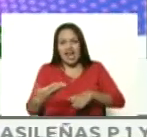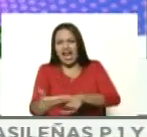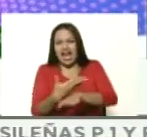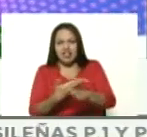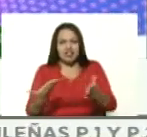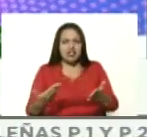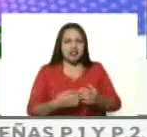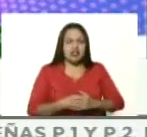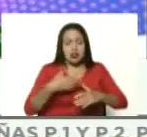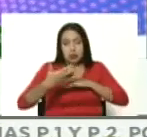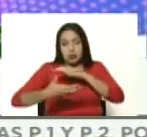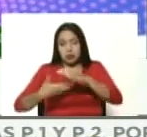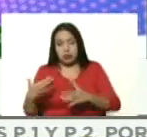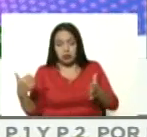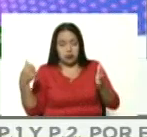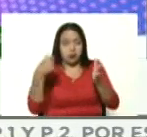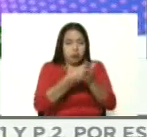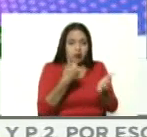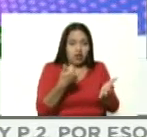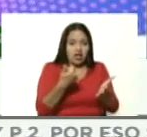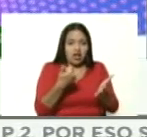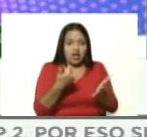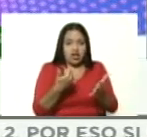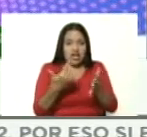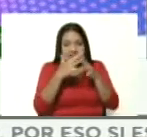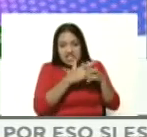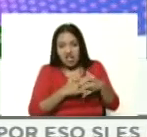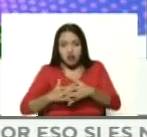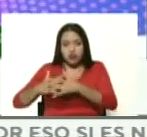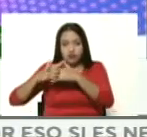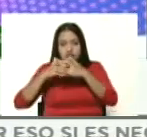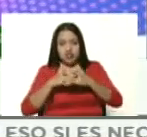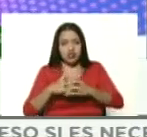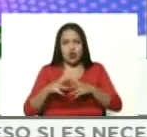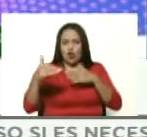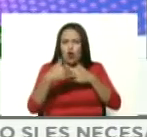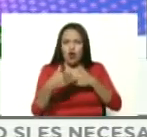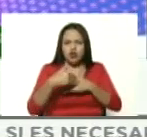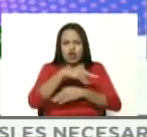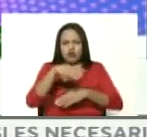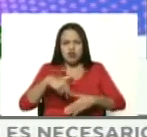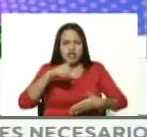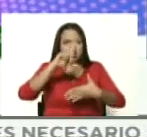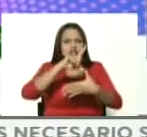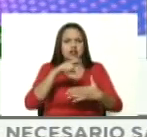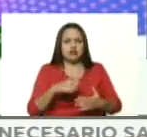arremetida imperial y neoliberal contra nuestra región.